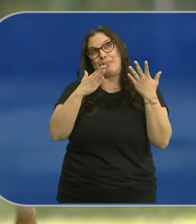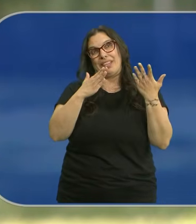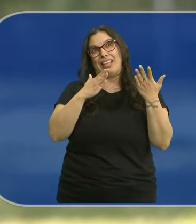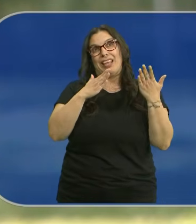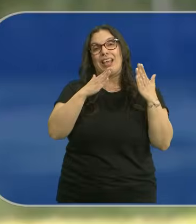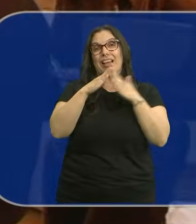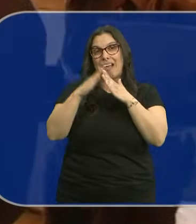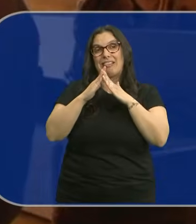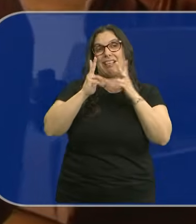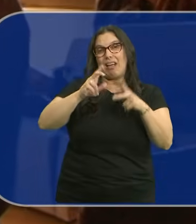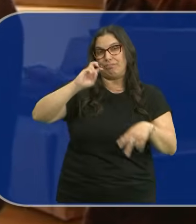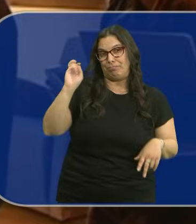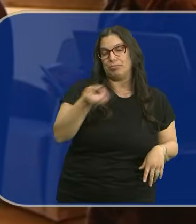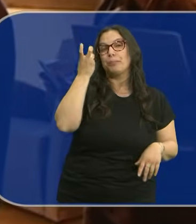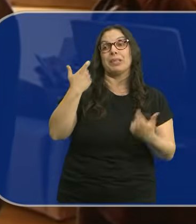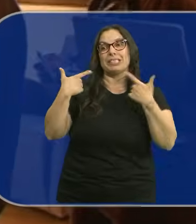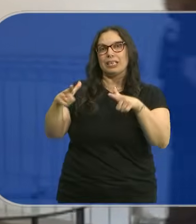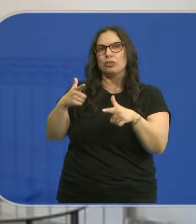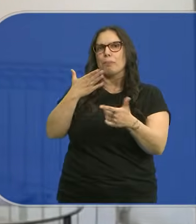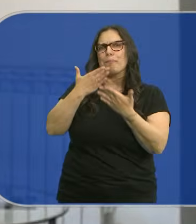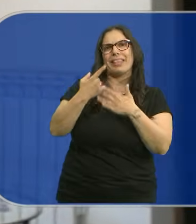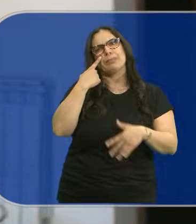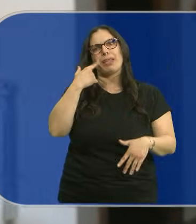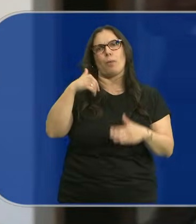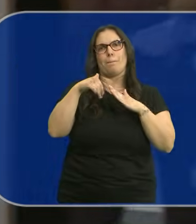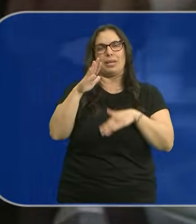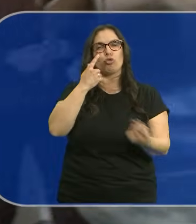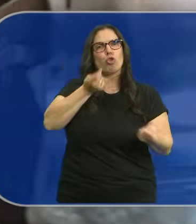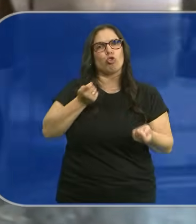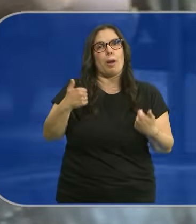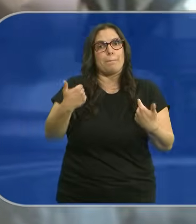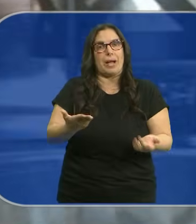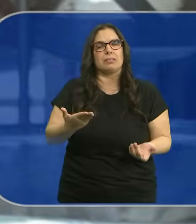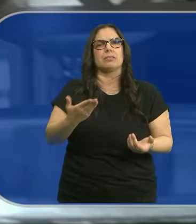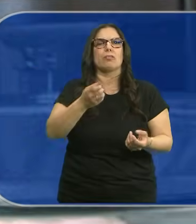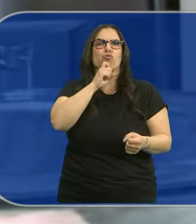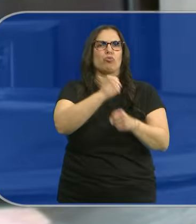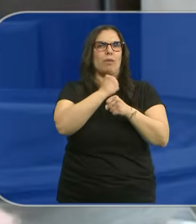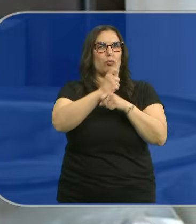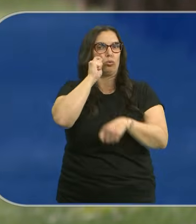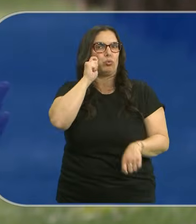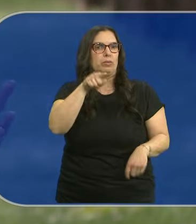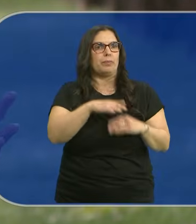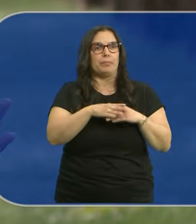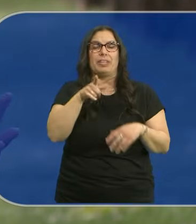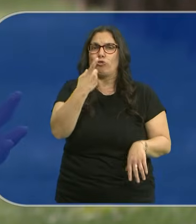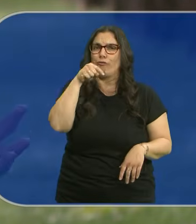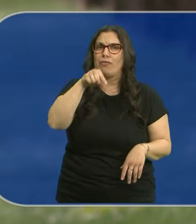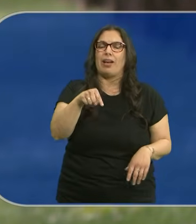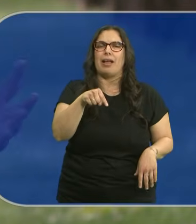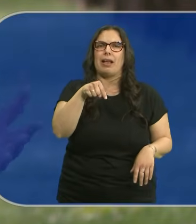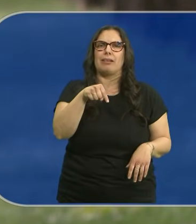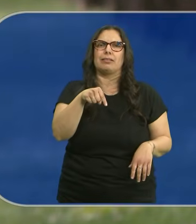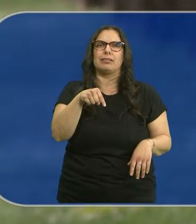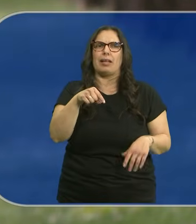alojamientos rurales tenemos. El sector reclama más inspección, un mayor control de la actividad turística. Es una asignatura pendiente